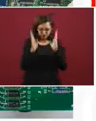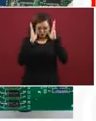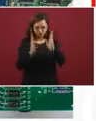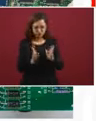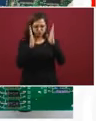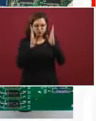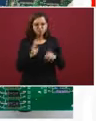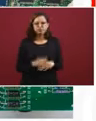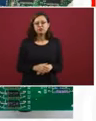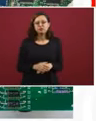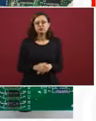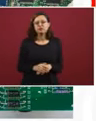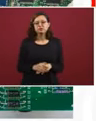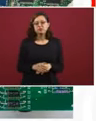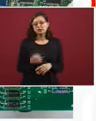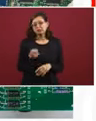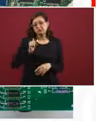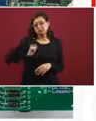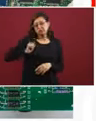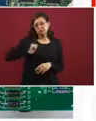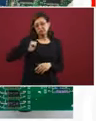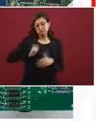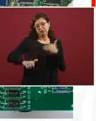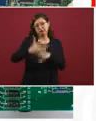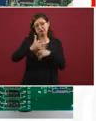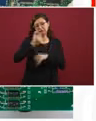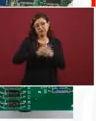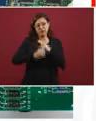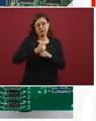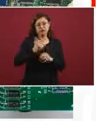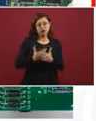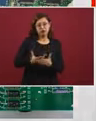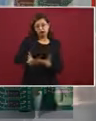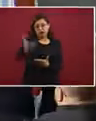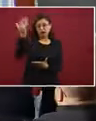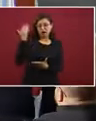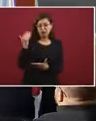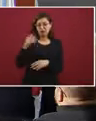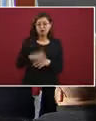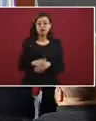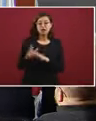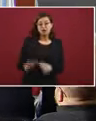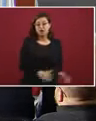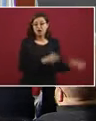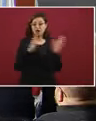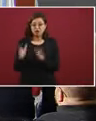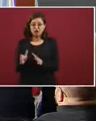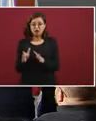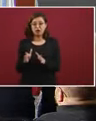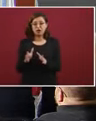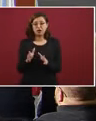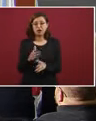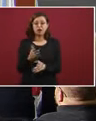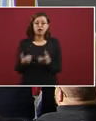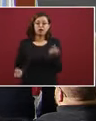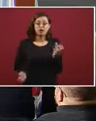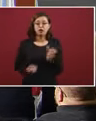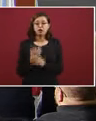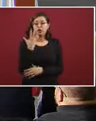que estas pueden estarse usando desde hace unos 15 años, más o menos, mientras que se ocupa